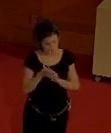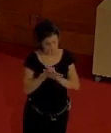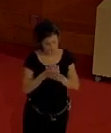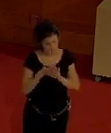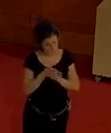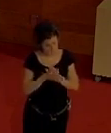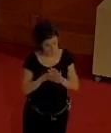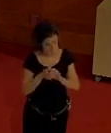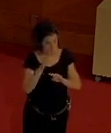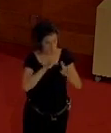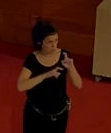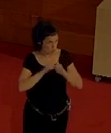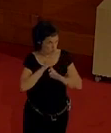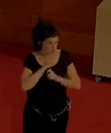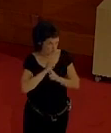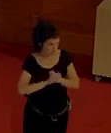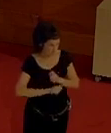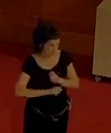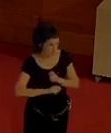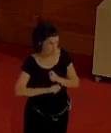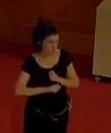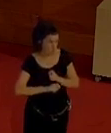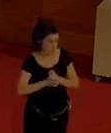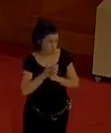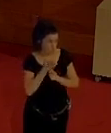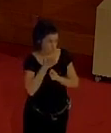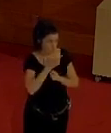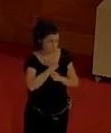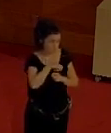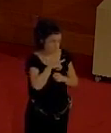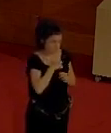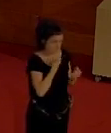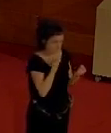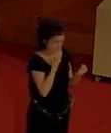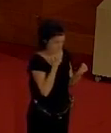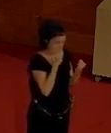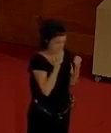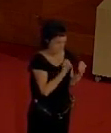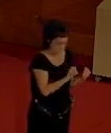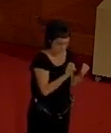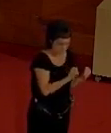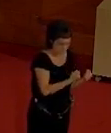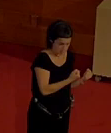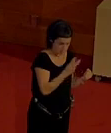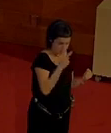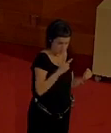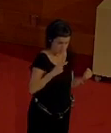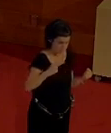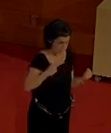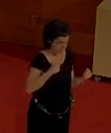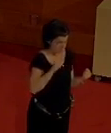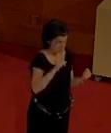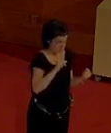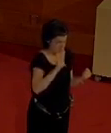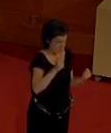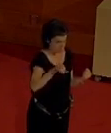problema de Ucrania si nuestra energía ahora es mucho más cara que hace que hace do años nuestras empresas en